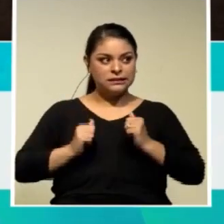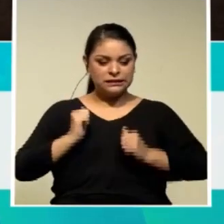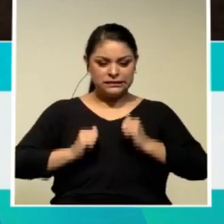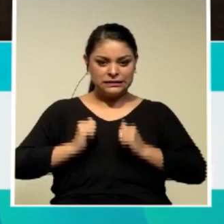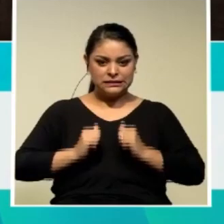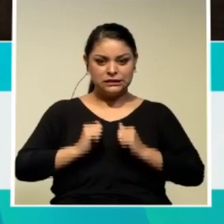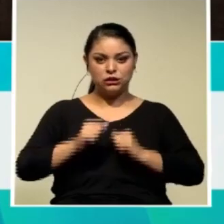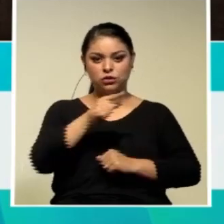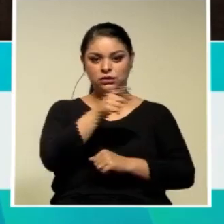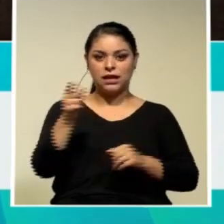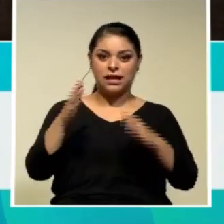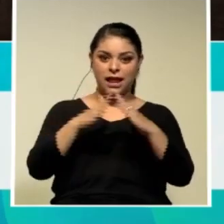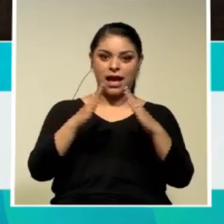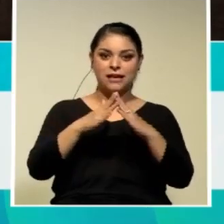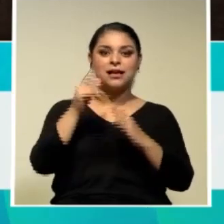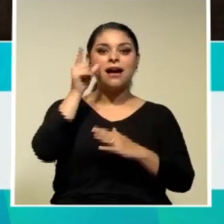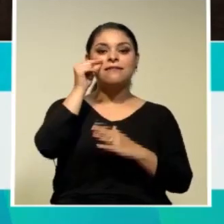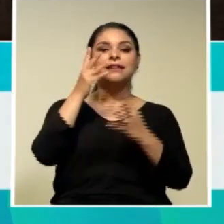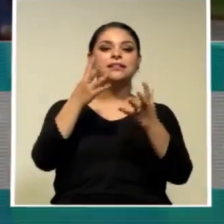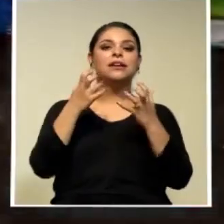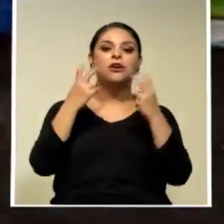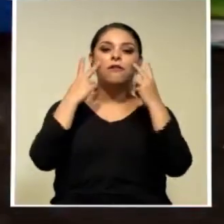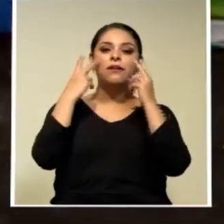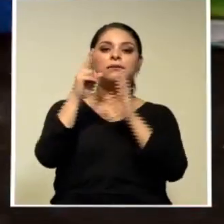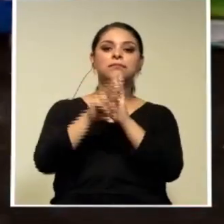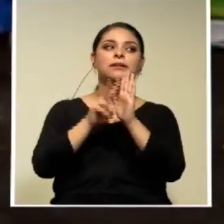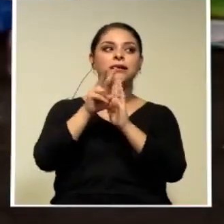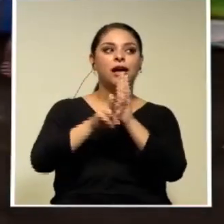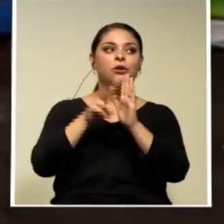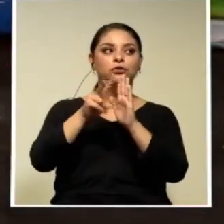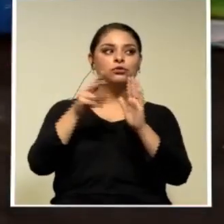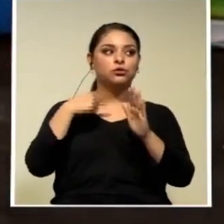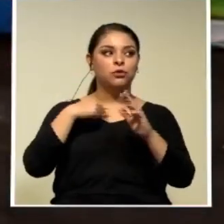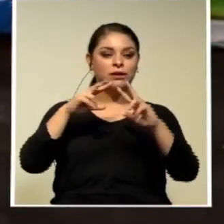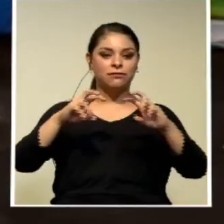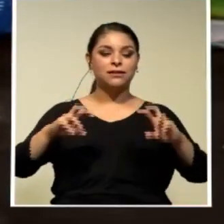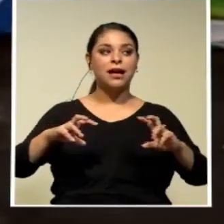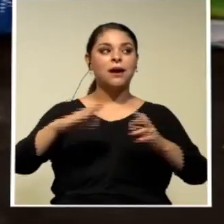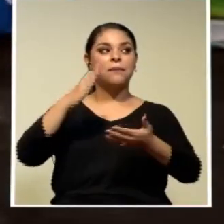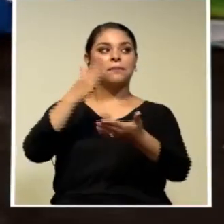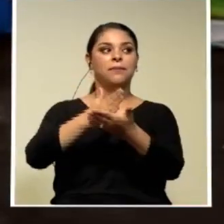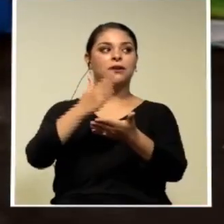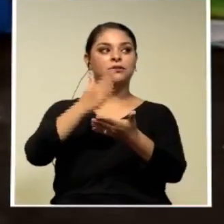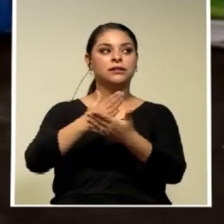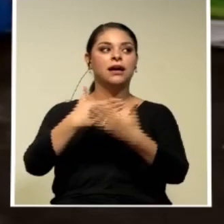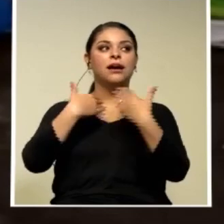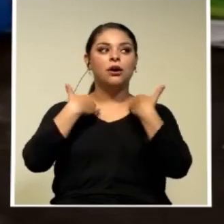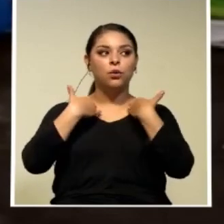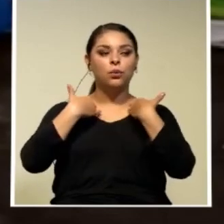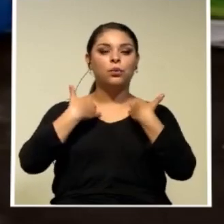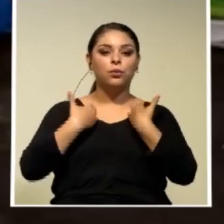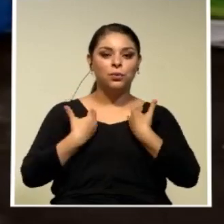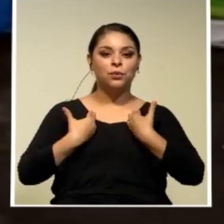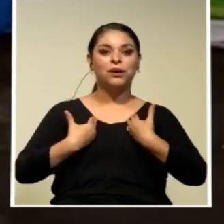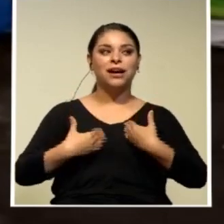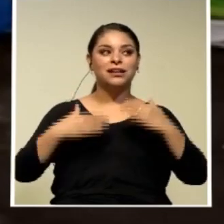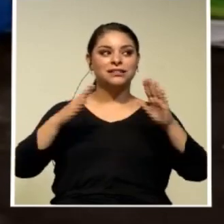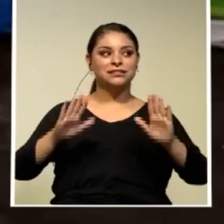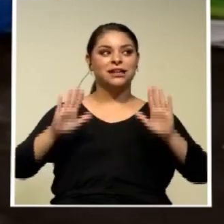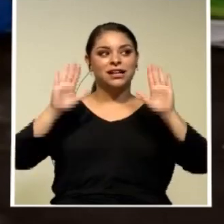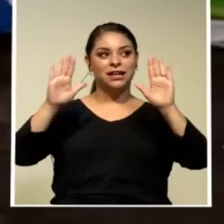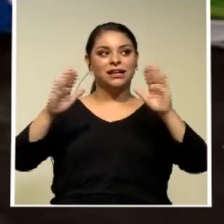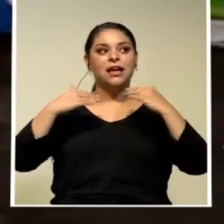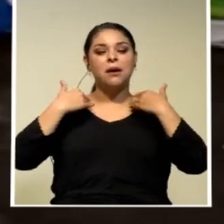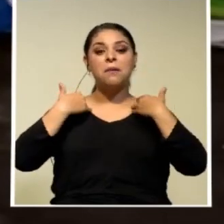niñas. A ver, en casa. Quiero ver los videos, ya voy a revisar. ¡Pausa! A ver. ¡Excelente! ¡Pausa! Ay, gracias a Dios. Voy a pausa tomar